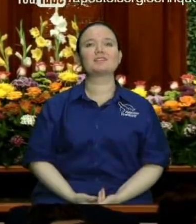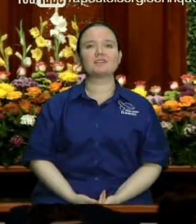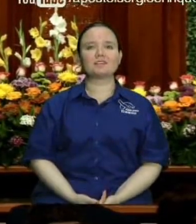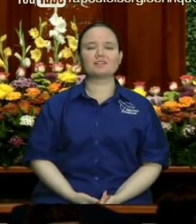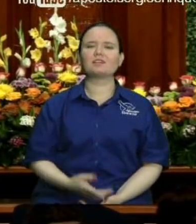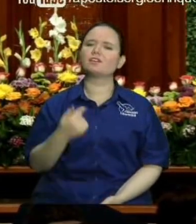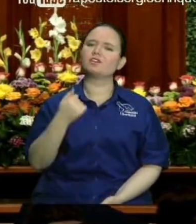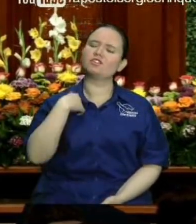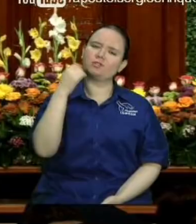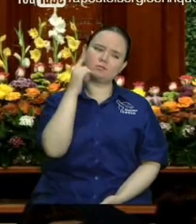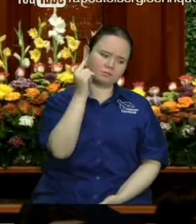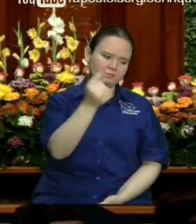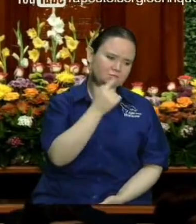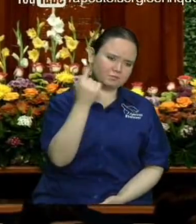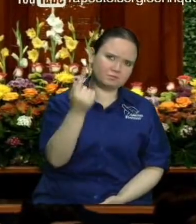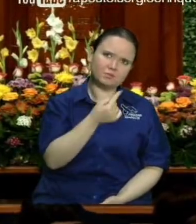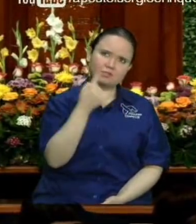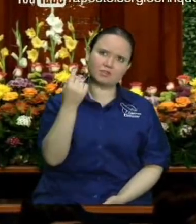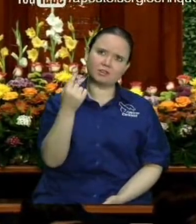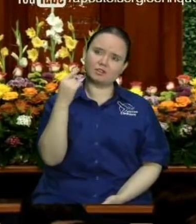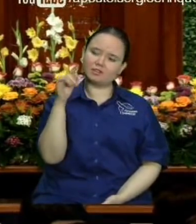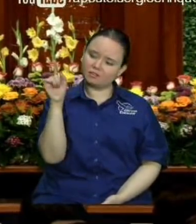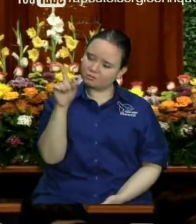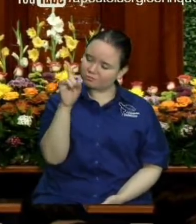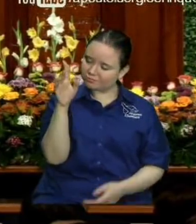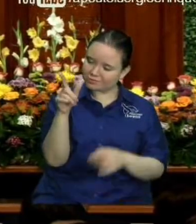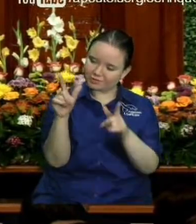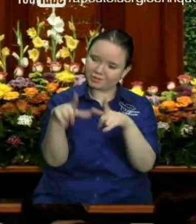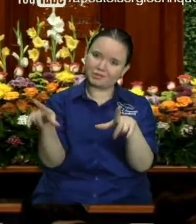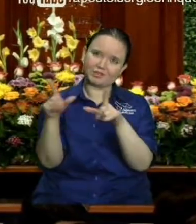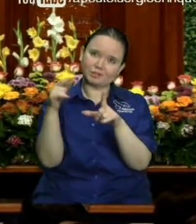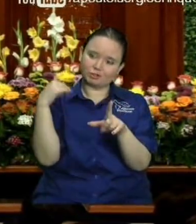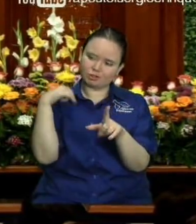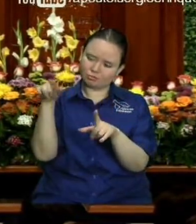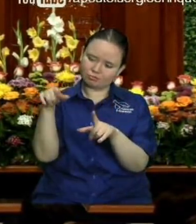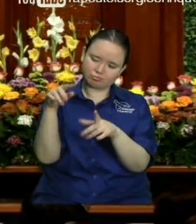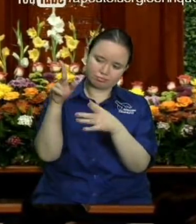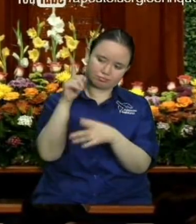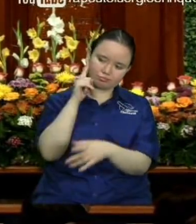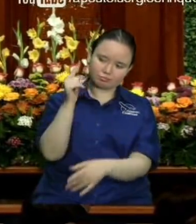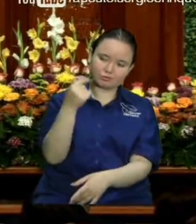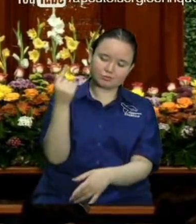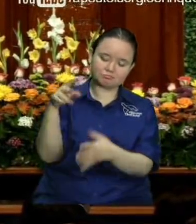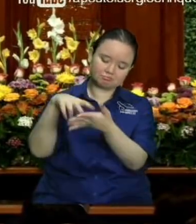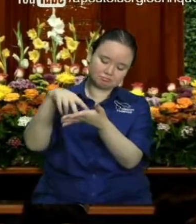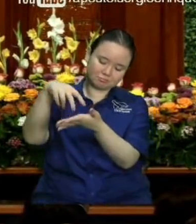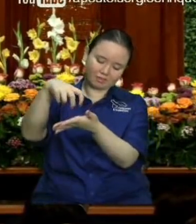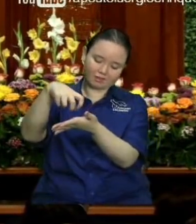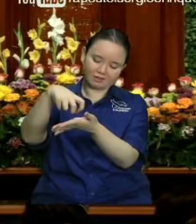Yo buscando una migradita donde lloraba, era una segunda grada, que si ahora quedaba allá en aquel lado.